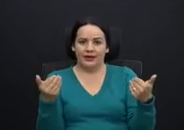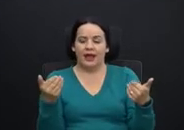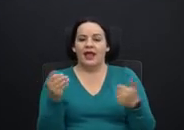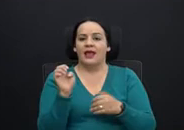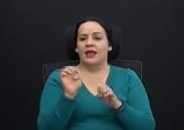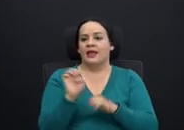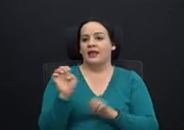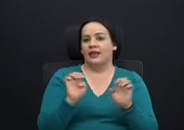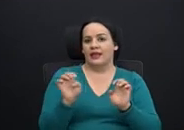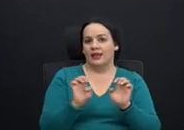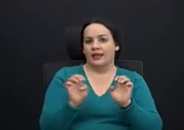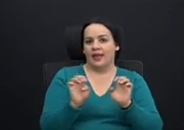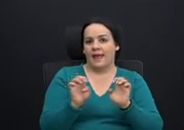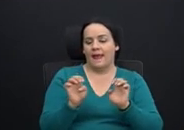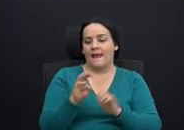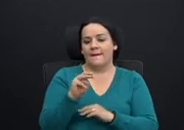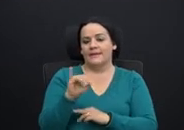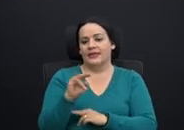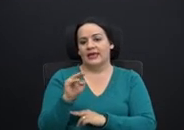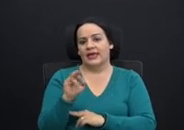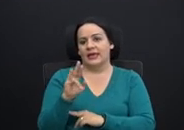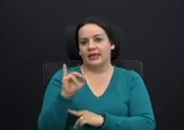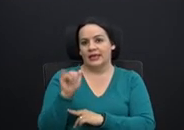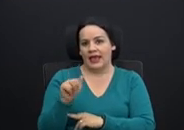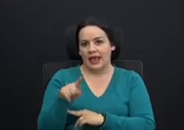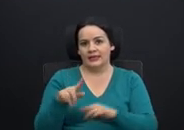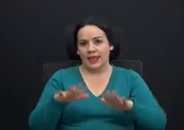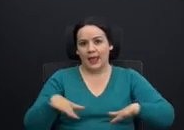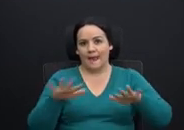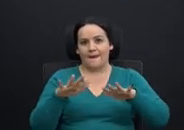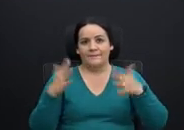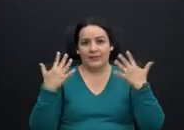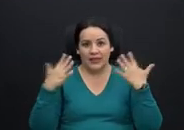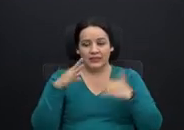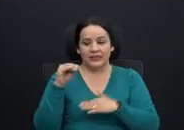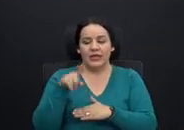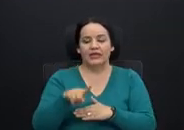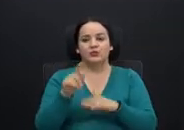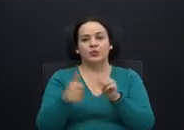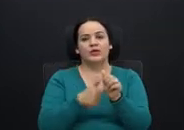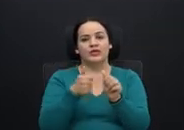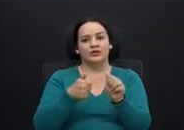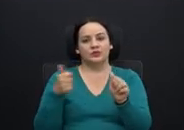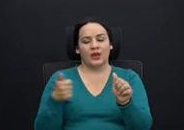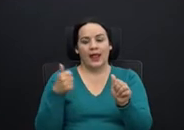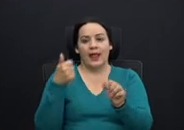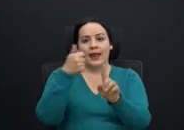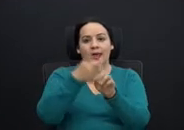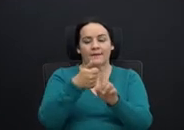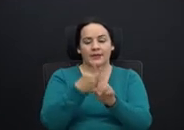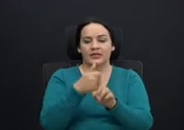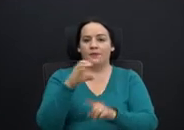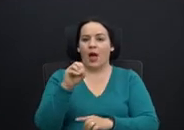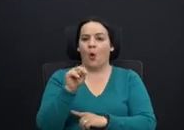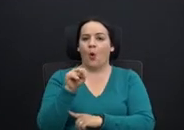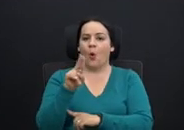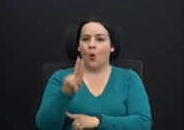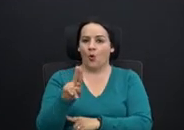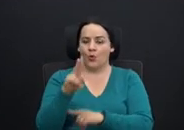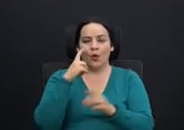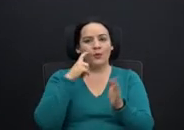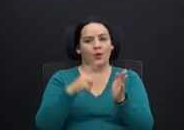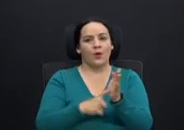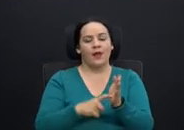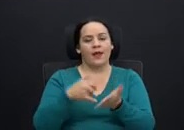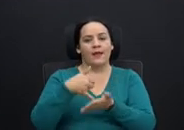energía y minería de ambiente, separando, es un retroceso que el mismo Naciones Unidas lo ha reconocido, y en parte el premio que se